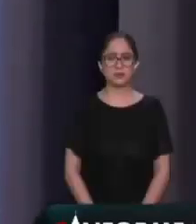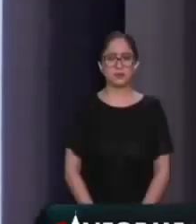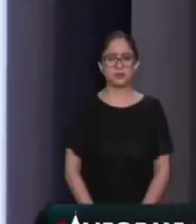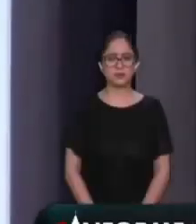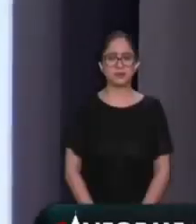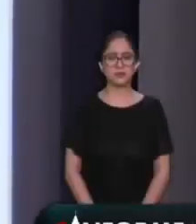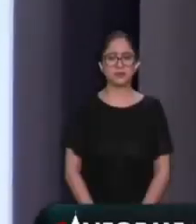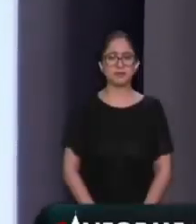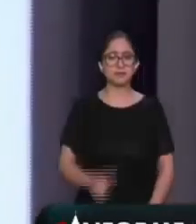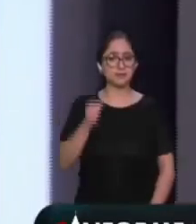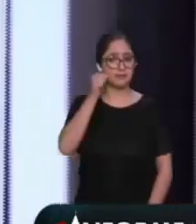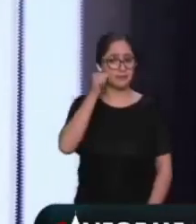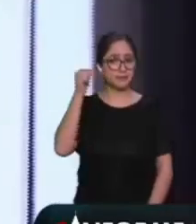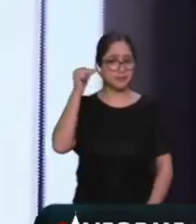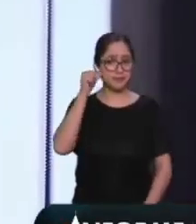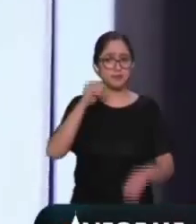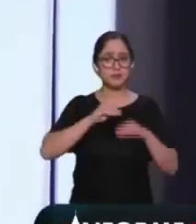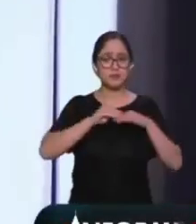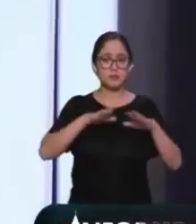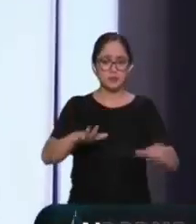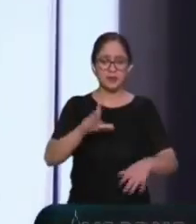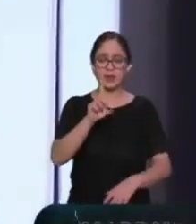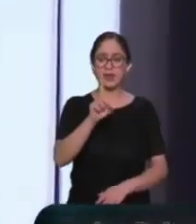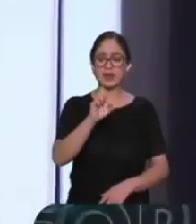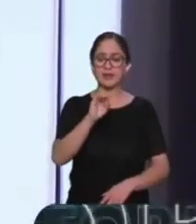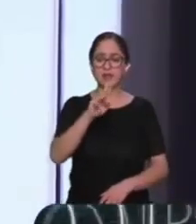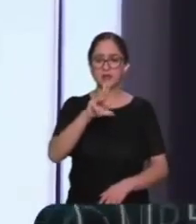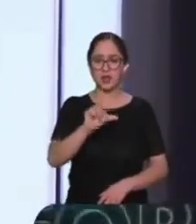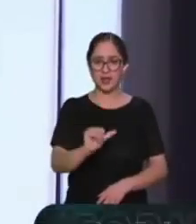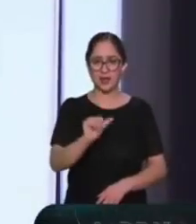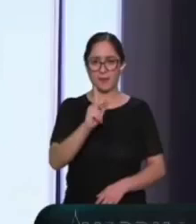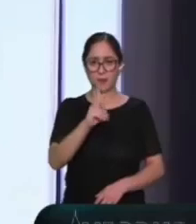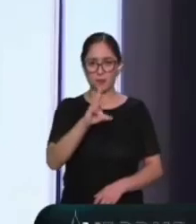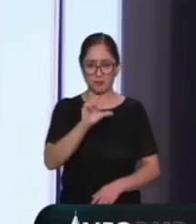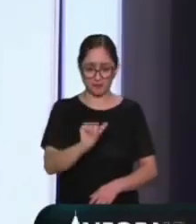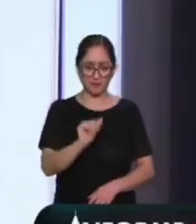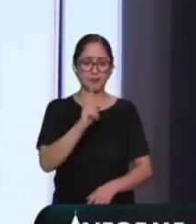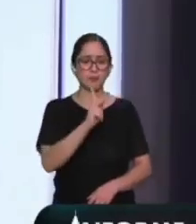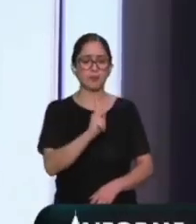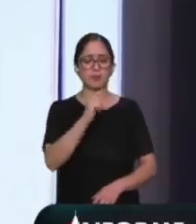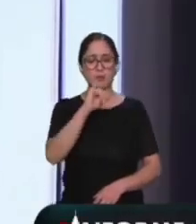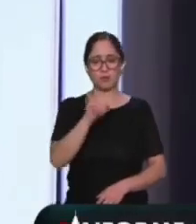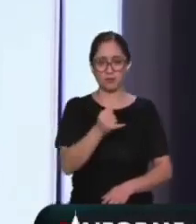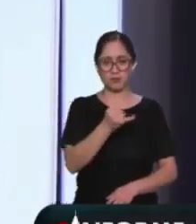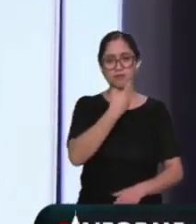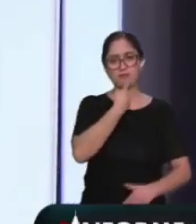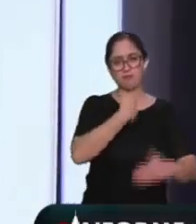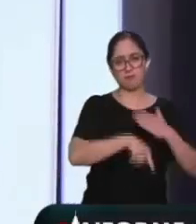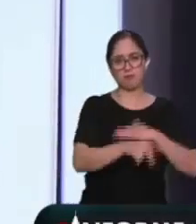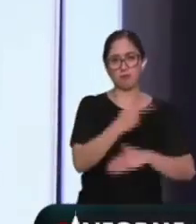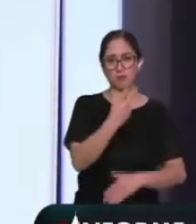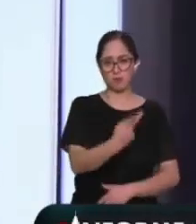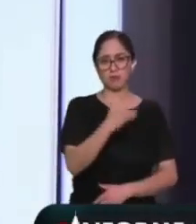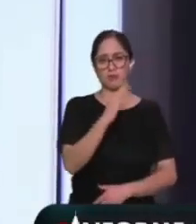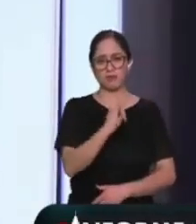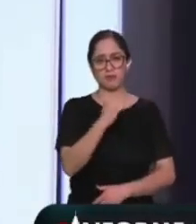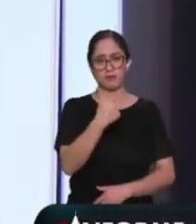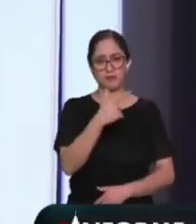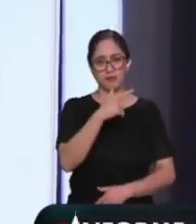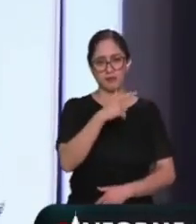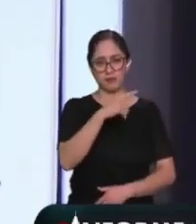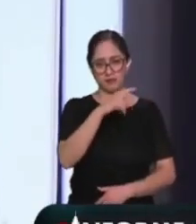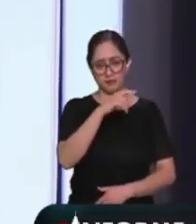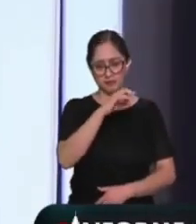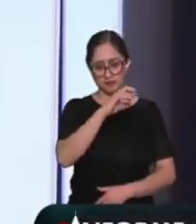Desde ayer corre la información de que la Defensoría Pública del Poder Judicial interpuso 2 denuncias en la Fiscalía General de la República contra Isabel Miranda